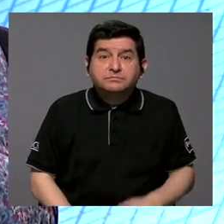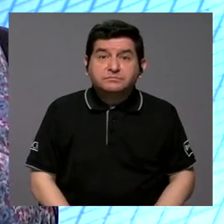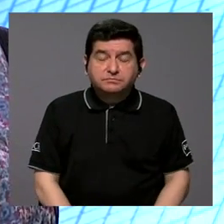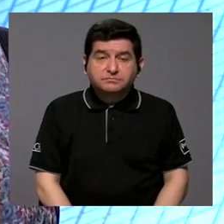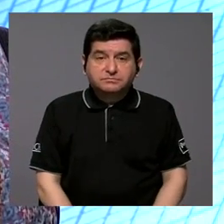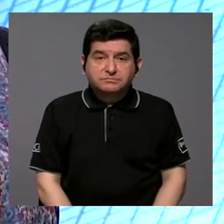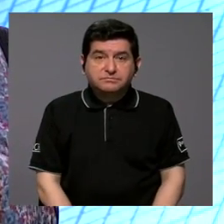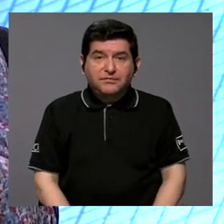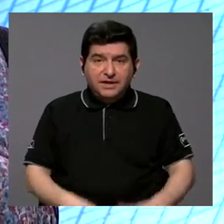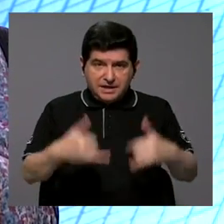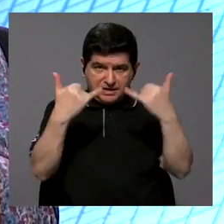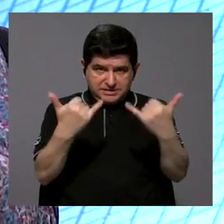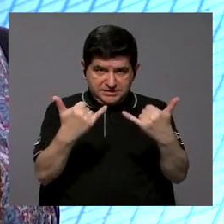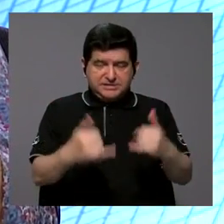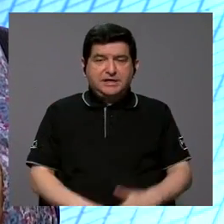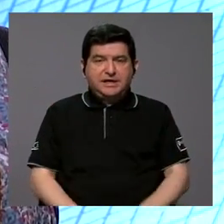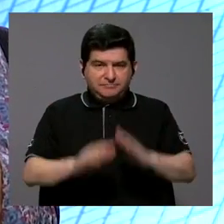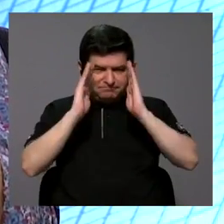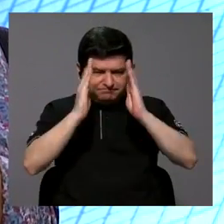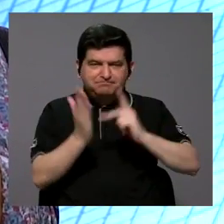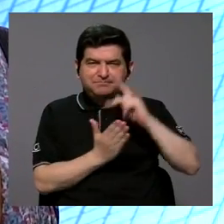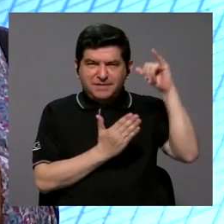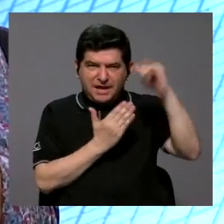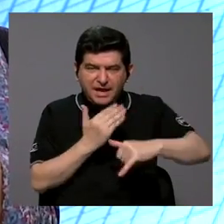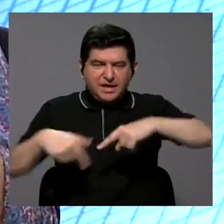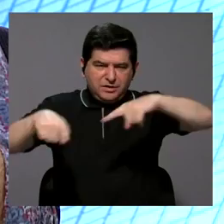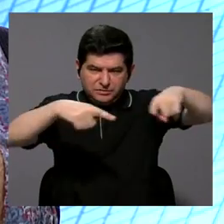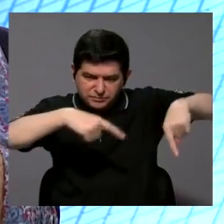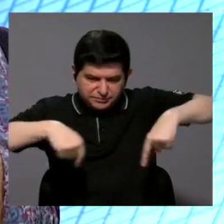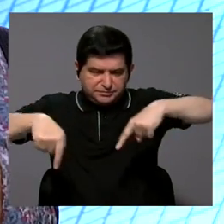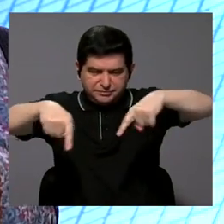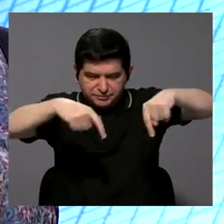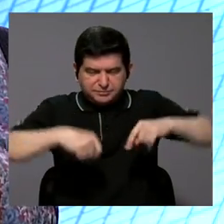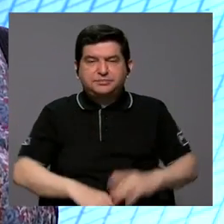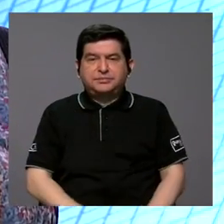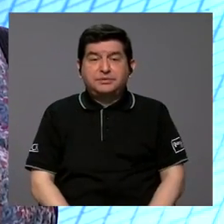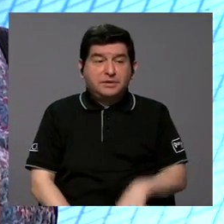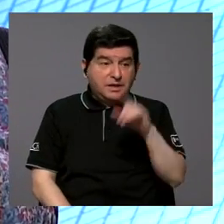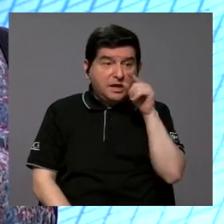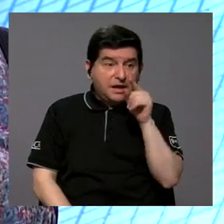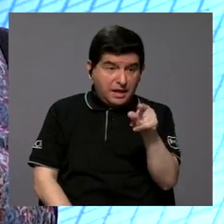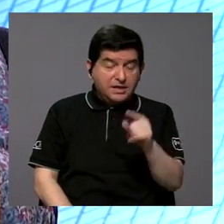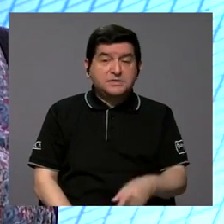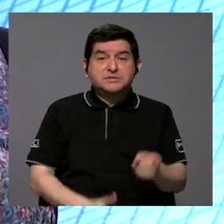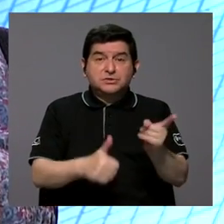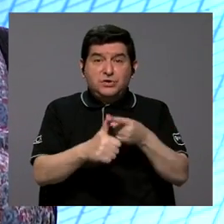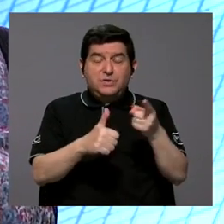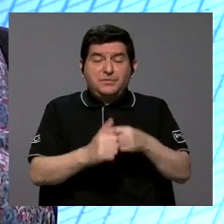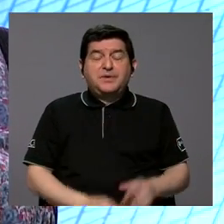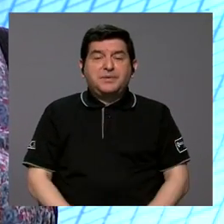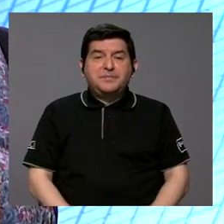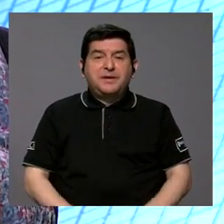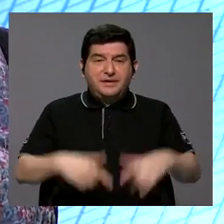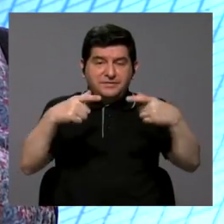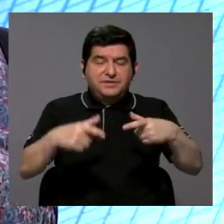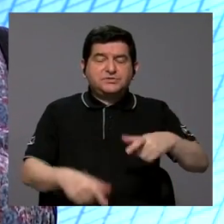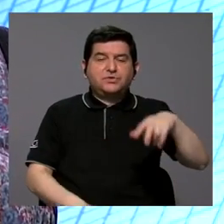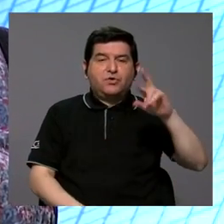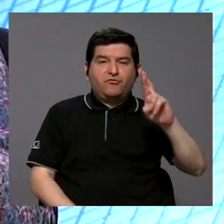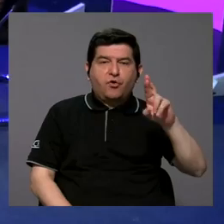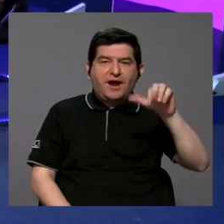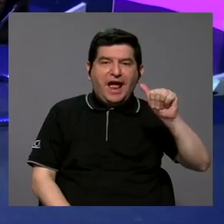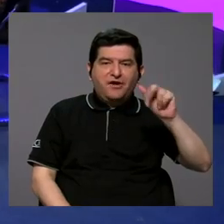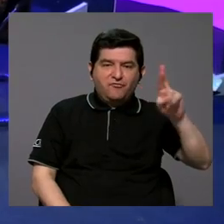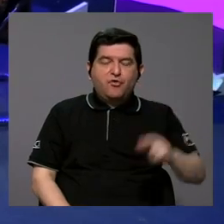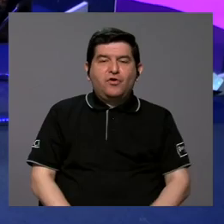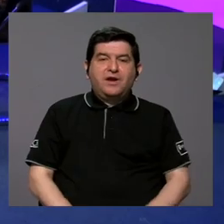ya estando de lleno en el proyecto de grabación, lo cual hubiera sido el primer disco de rock and roll en español